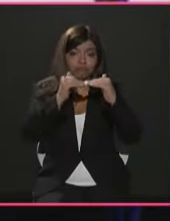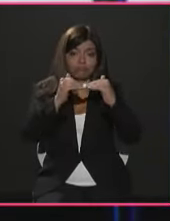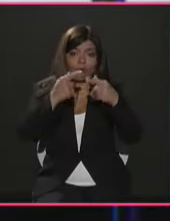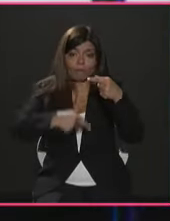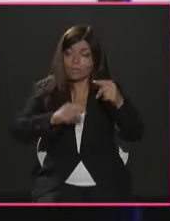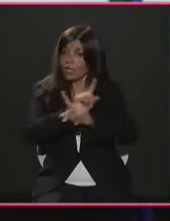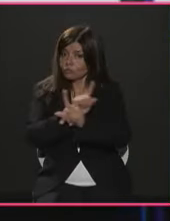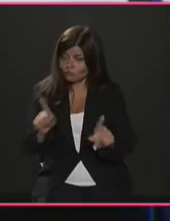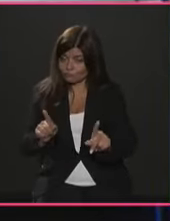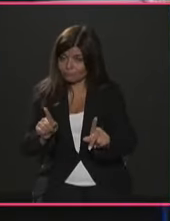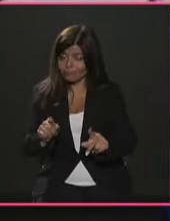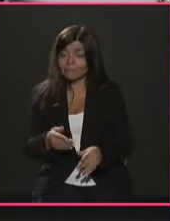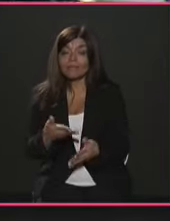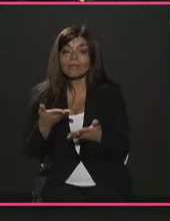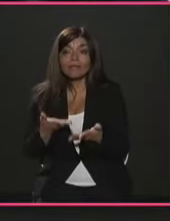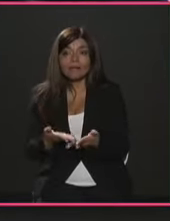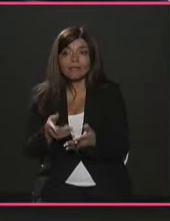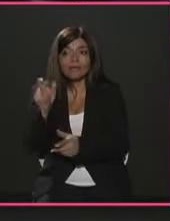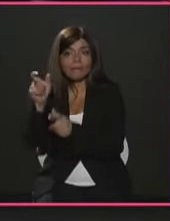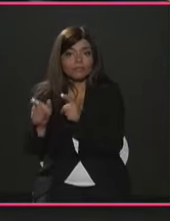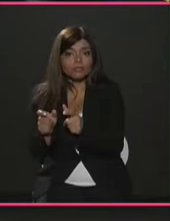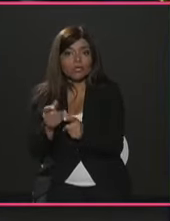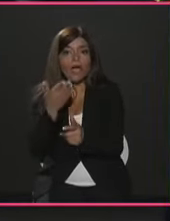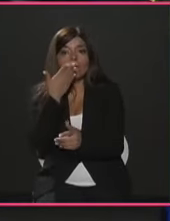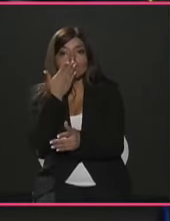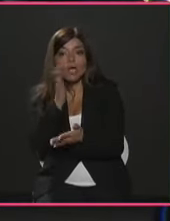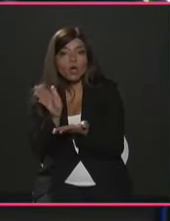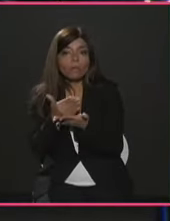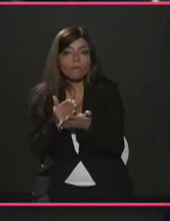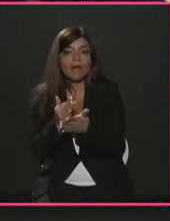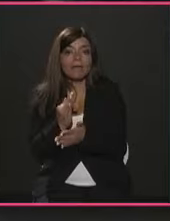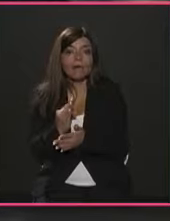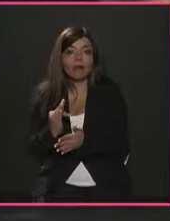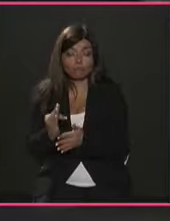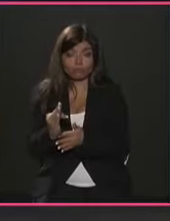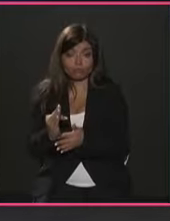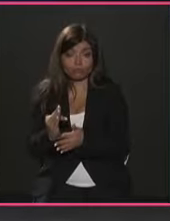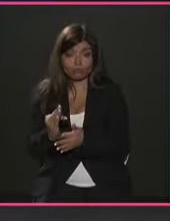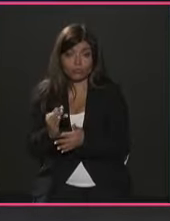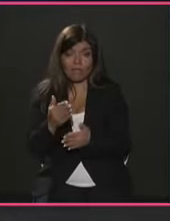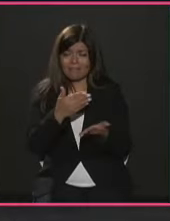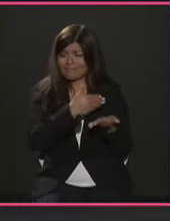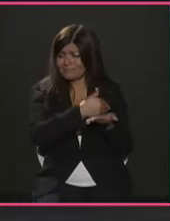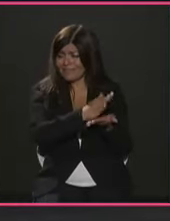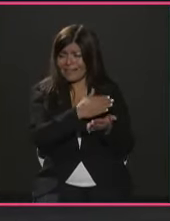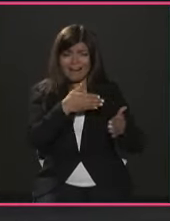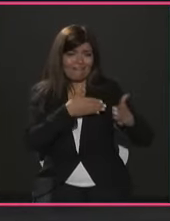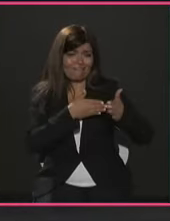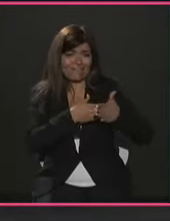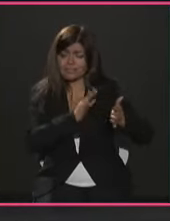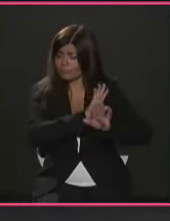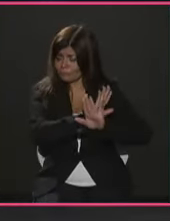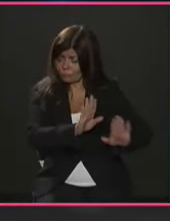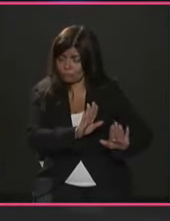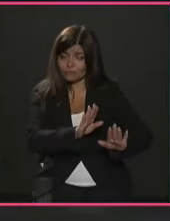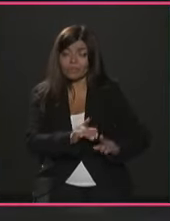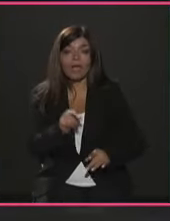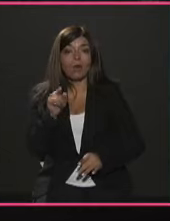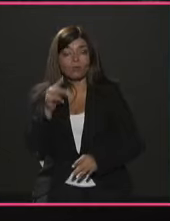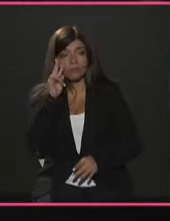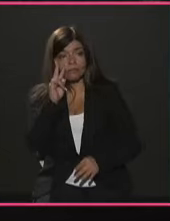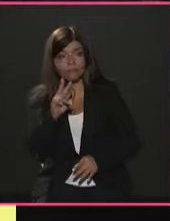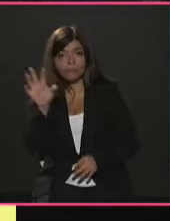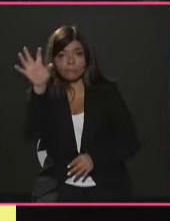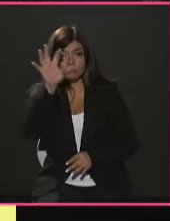puede permitir es que esas personas estén mejor preparadas para el futuro claramente cuando vemos estas manchas